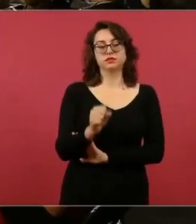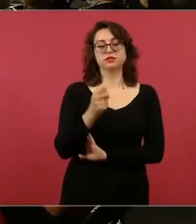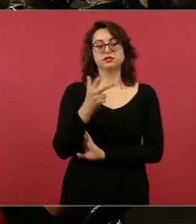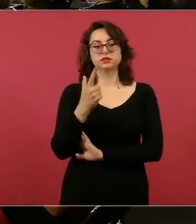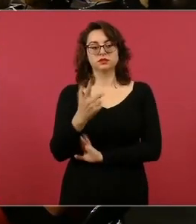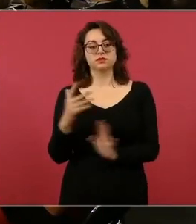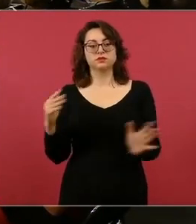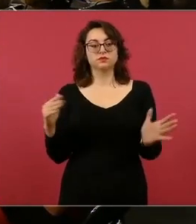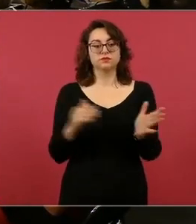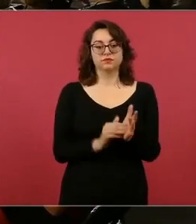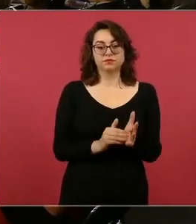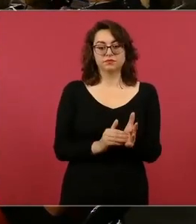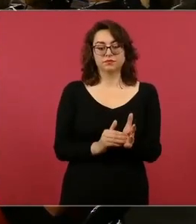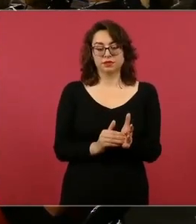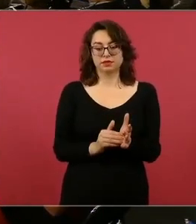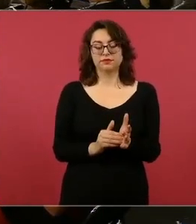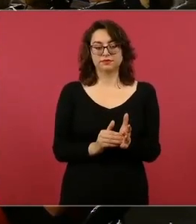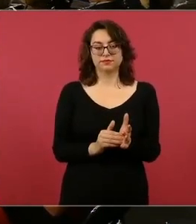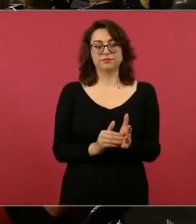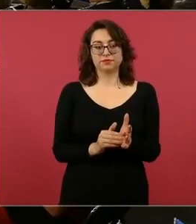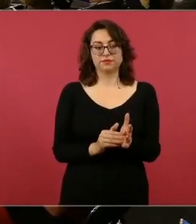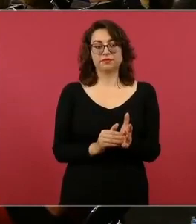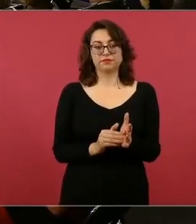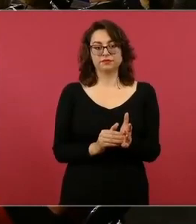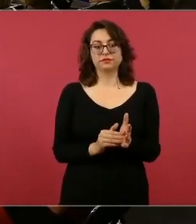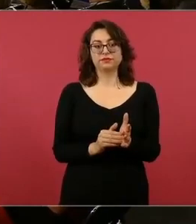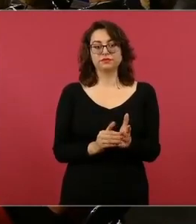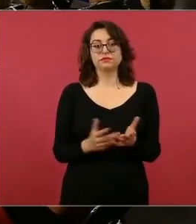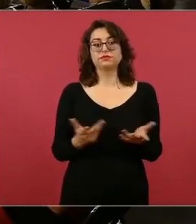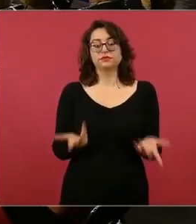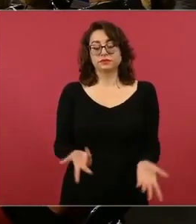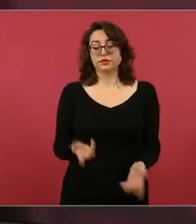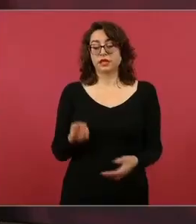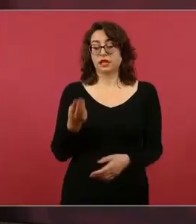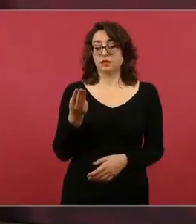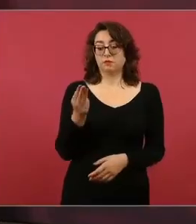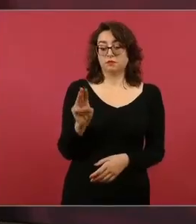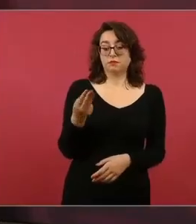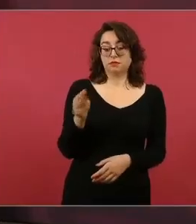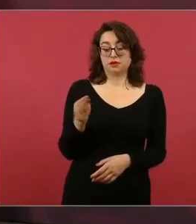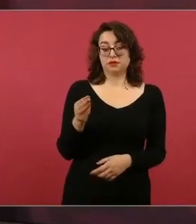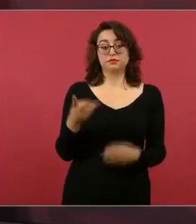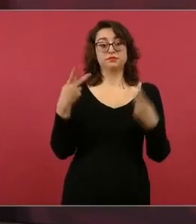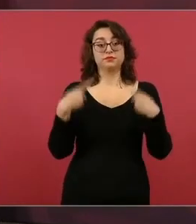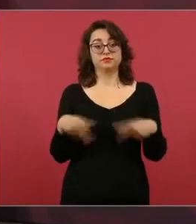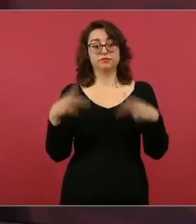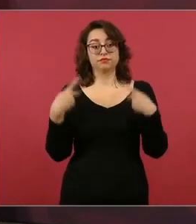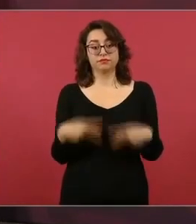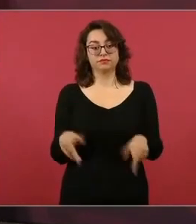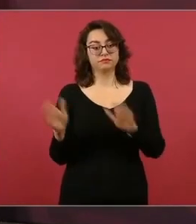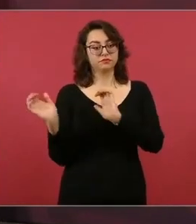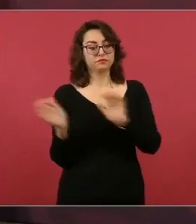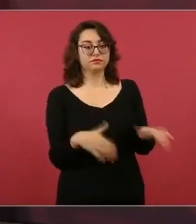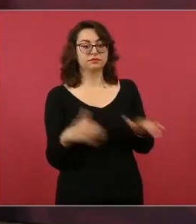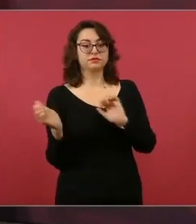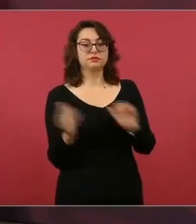Cerramos mayo con más de 40.000 nuevos empleos.